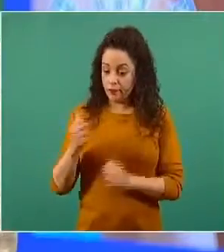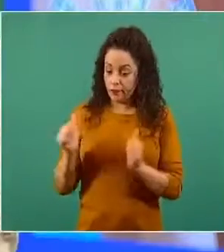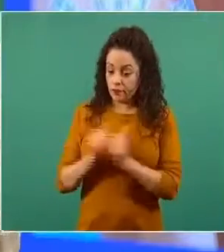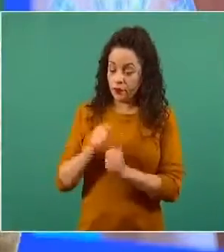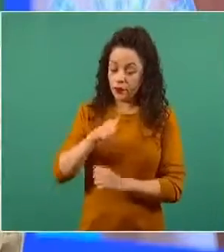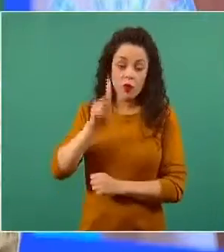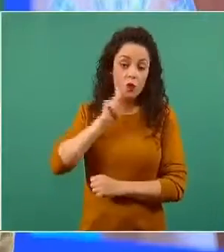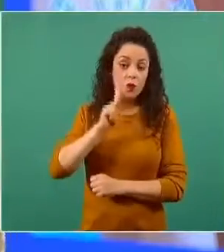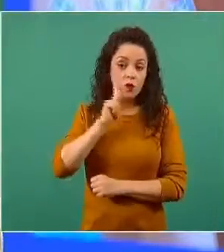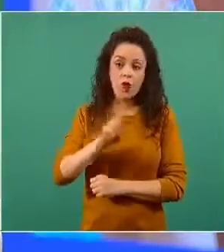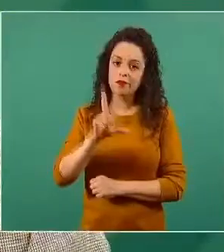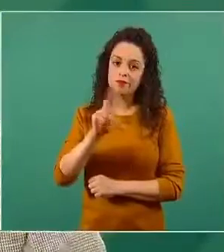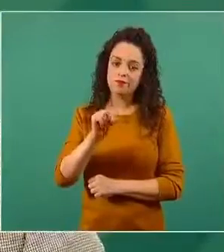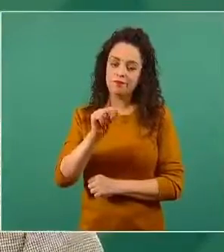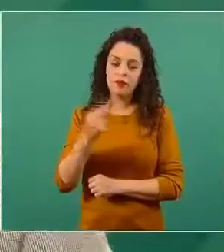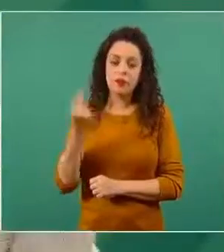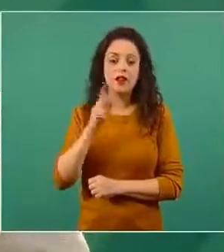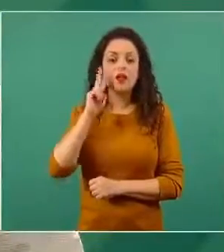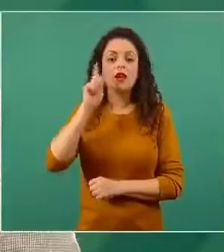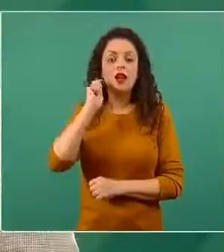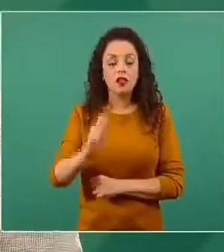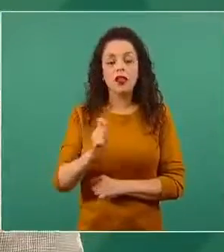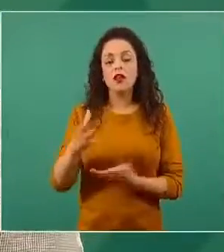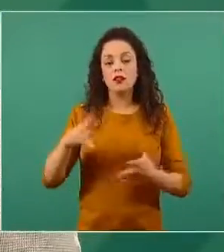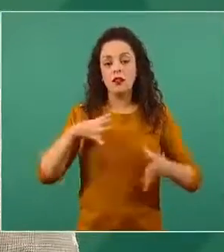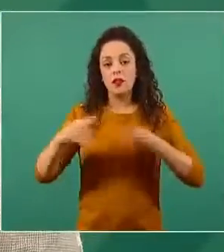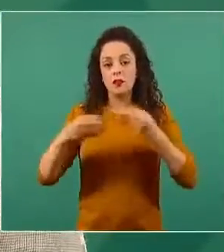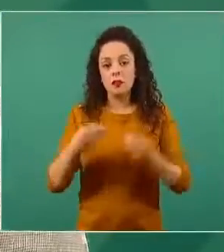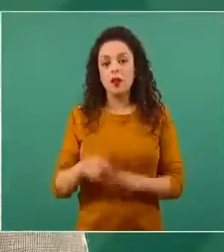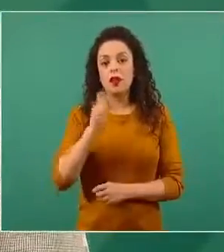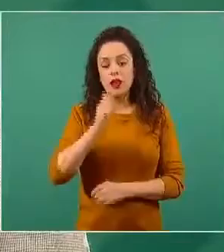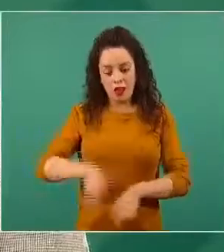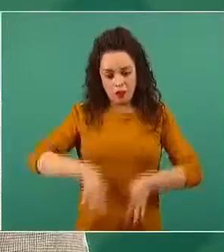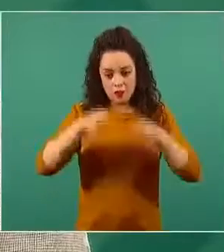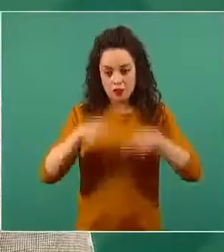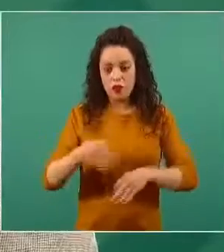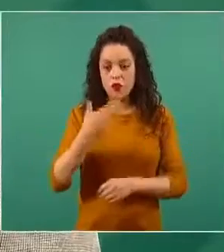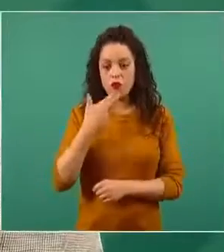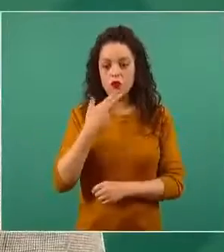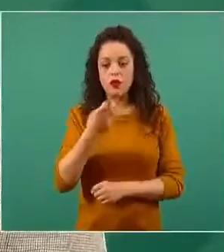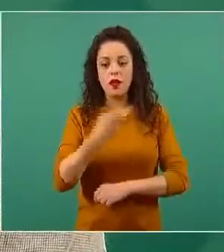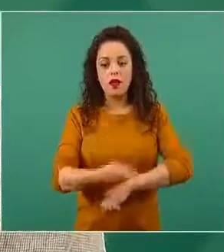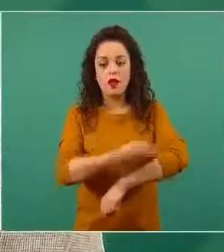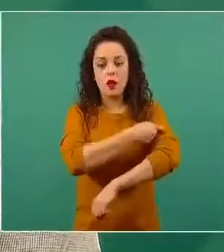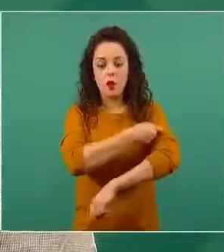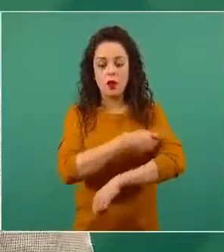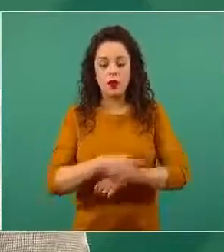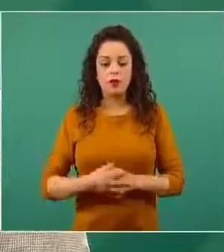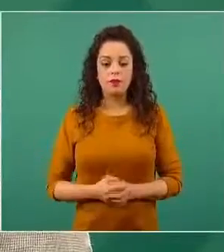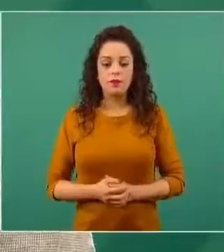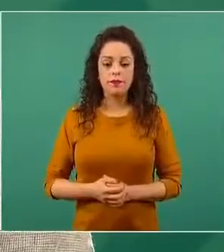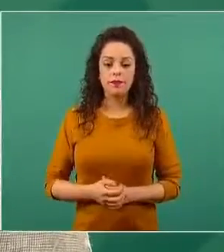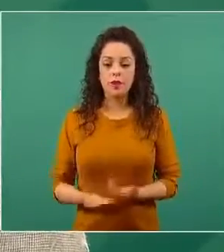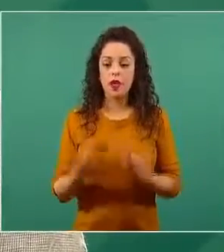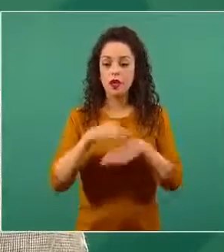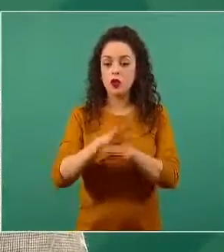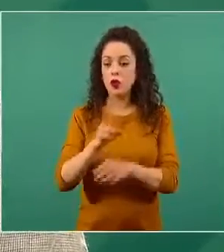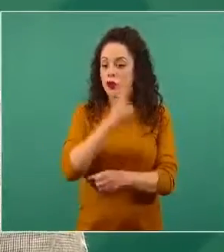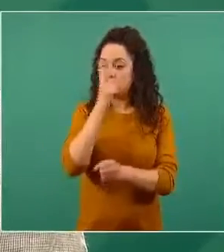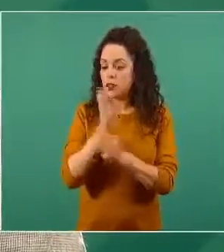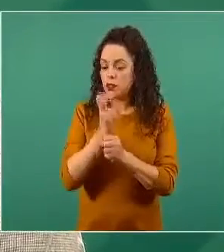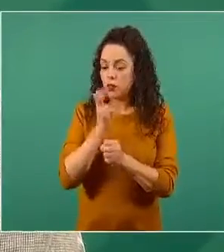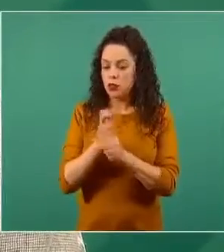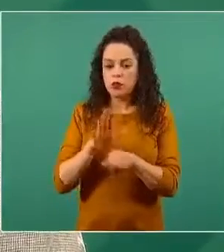sino de las observaciones epidemiológicas en el uso real de la vacuna. Sobre el segundo componente de por qué